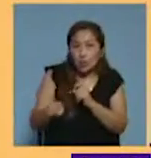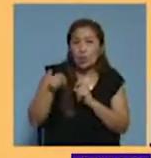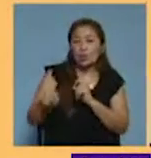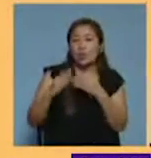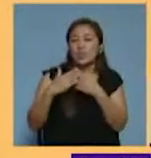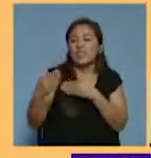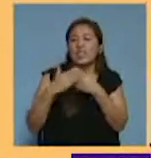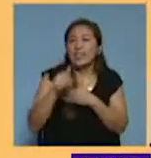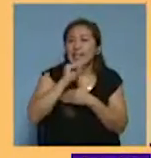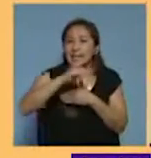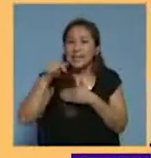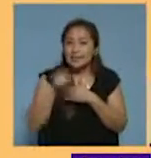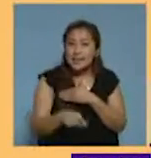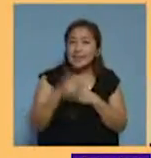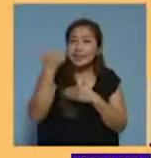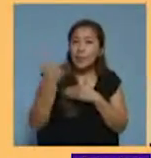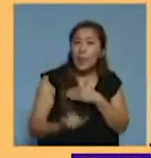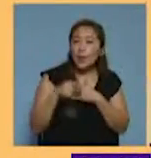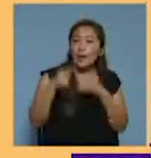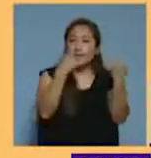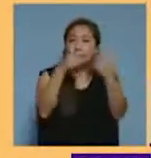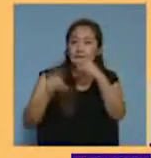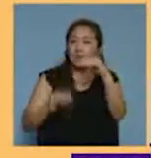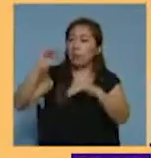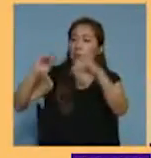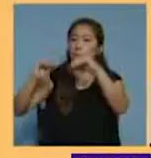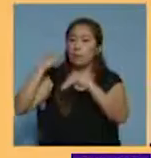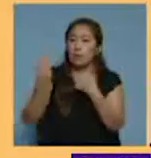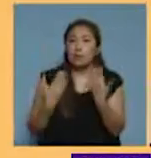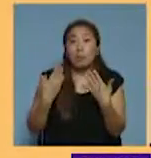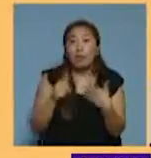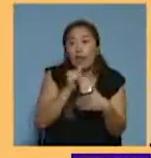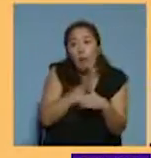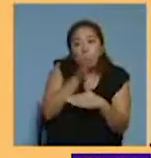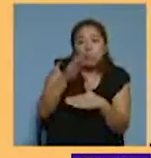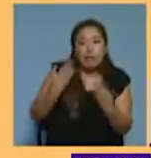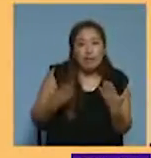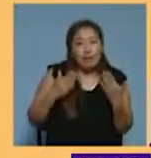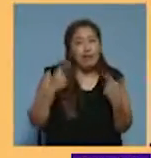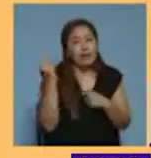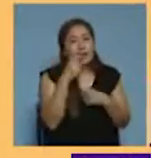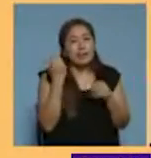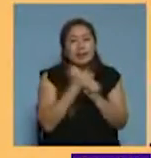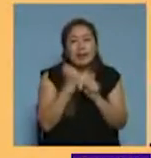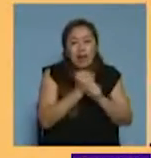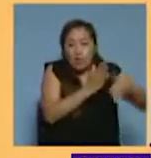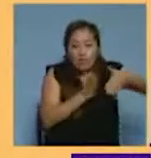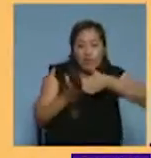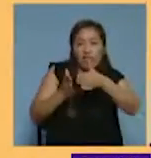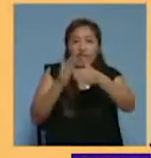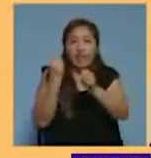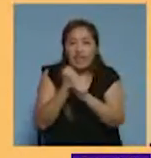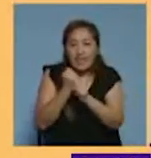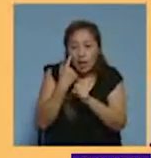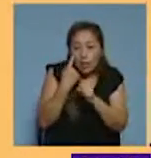desagües adyacentes está en distintos niveles en niveles comprometidos entonces lo que hacemos es encausamiento de trabajar sobre